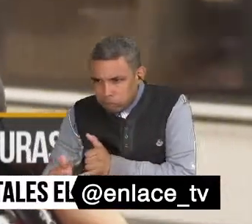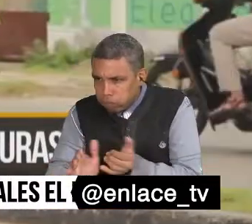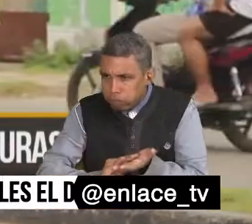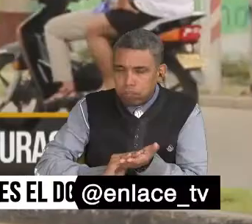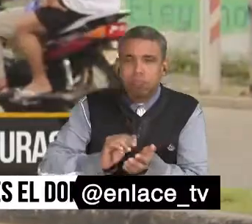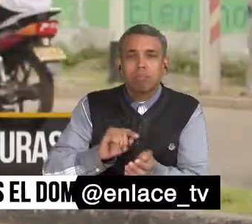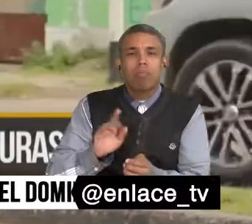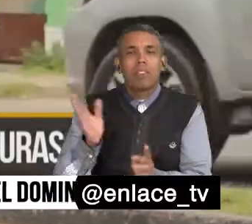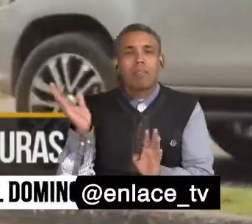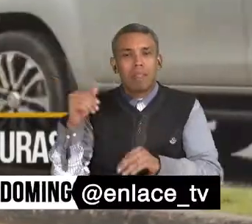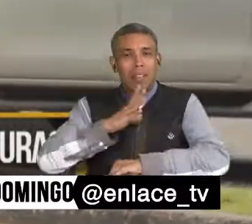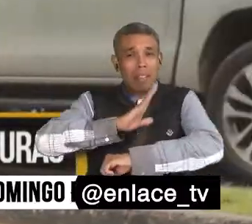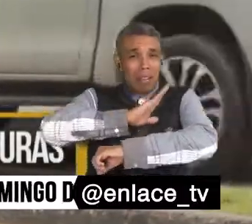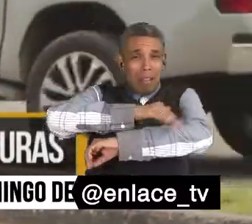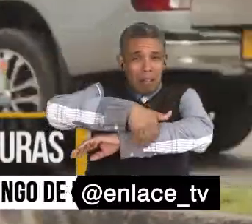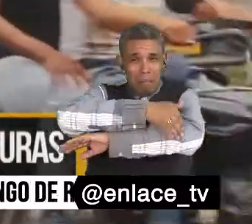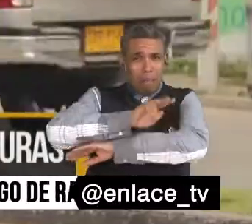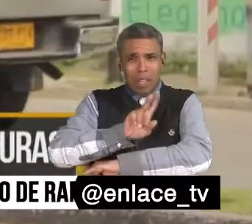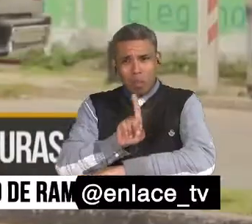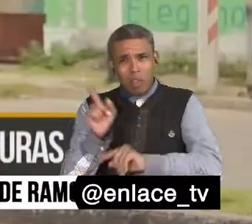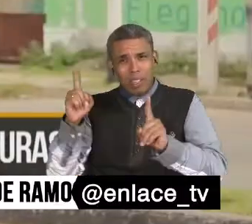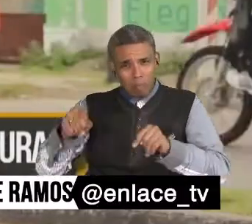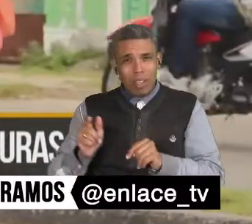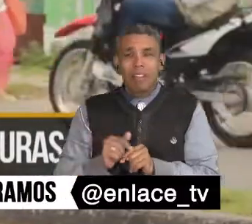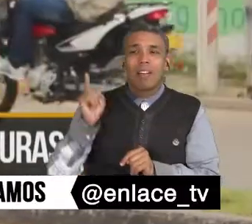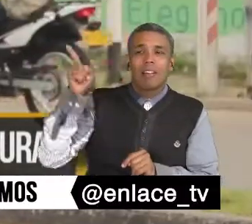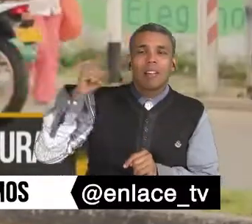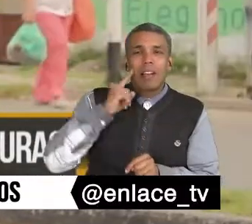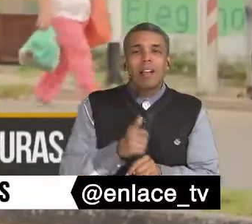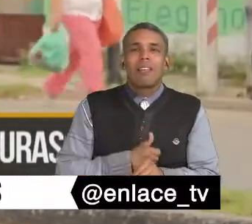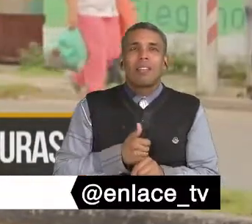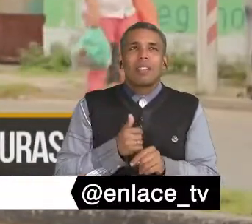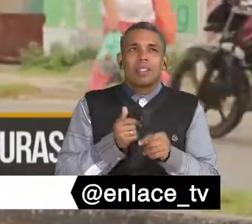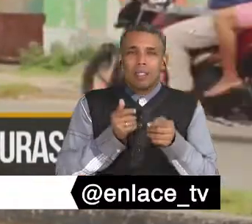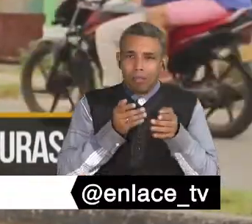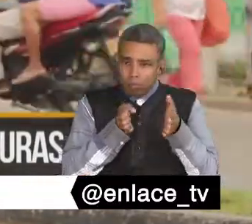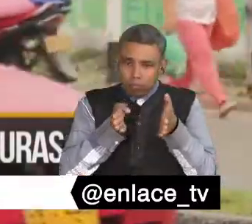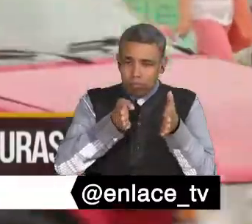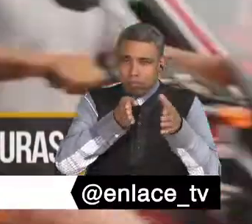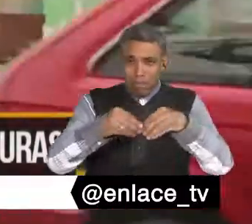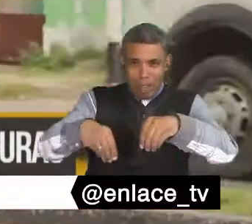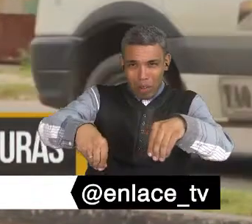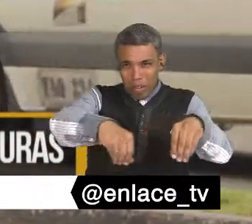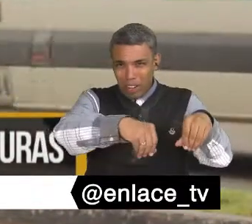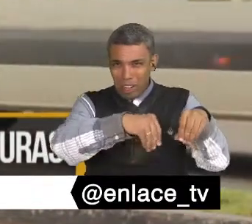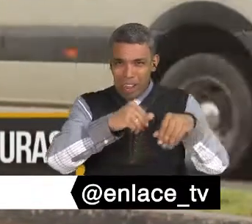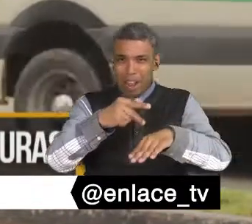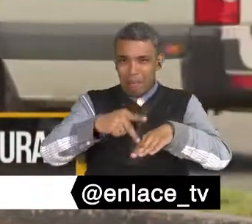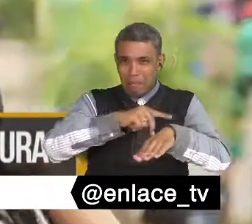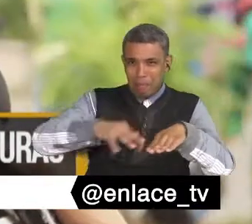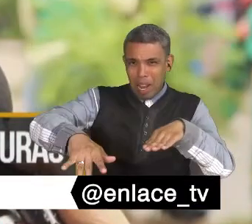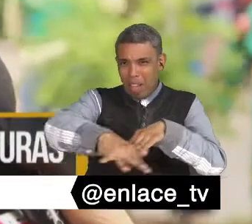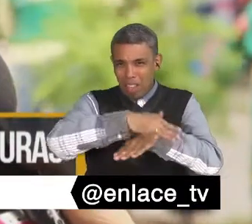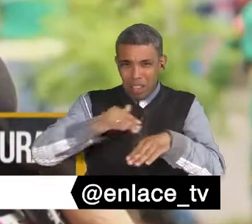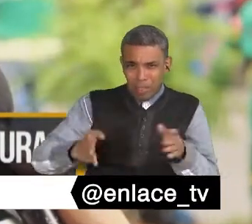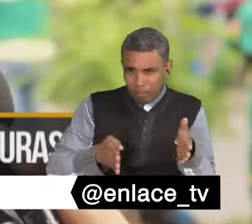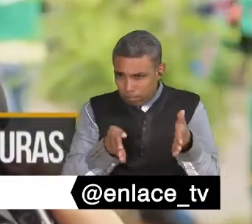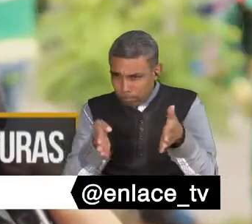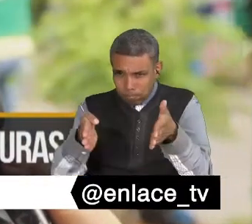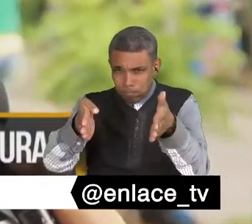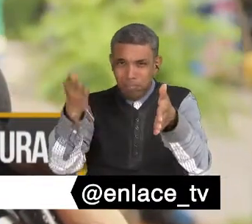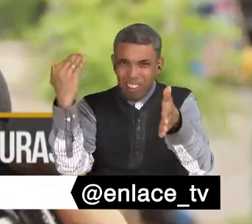sitio del Paseo de Río ha funcionado, esperamos que aquí funcione con la ayuda de la comunidad también, porque la idea es esa, que Barranca es para